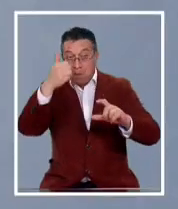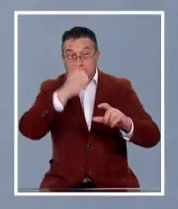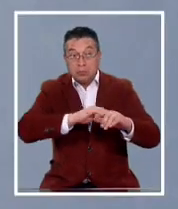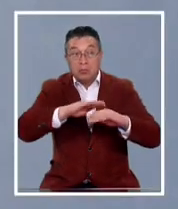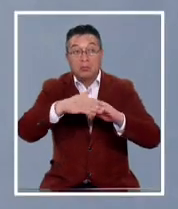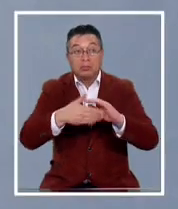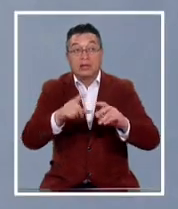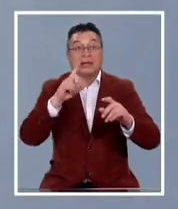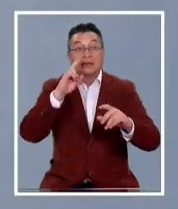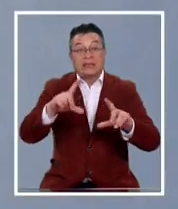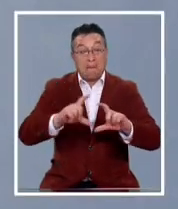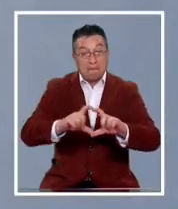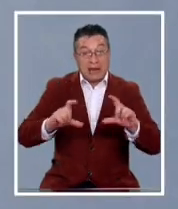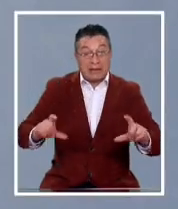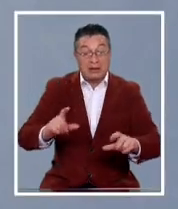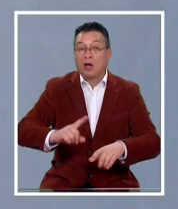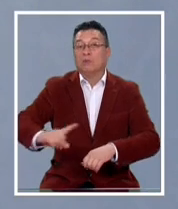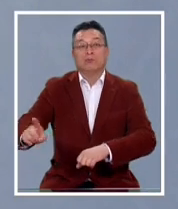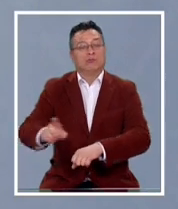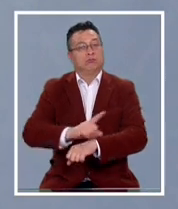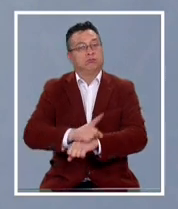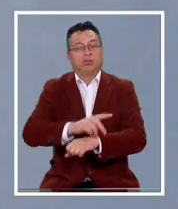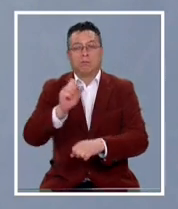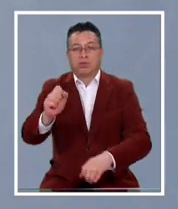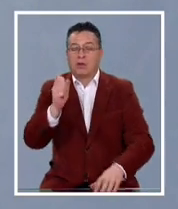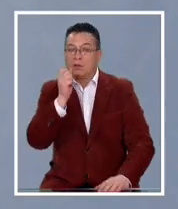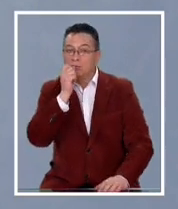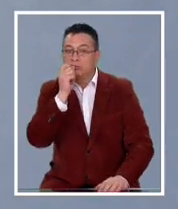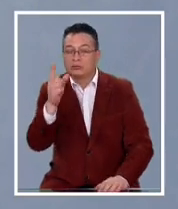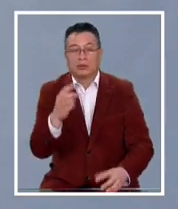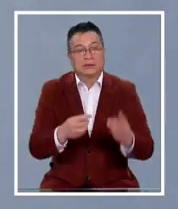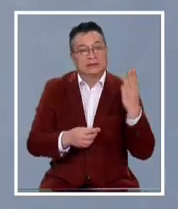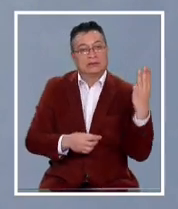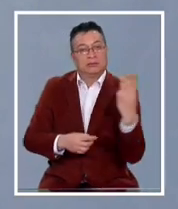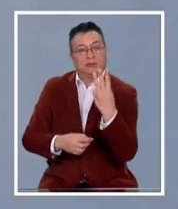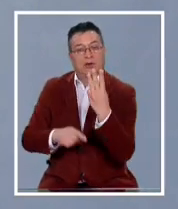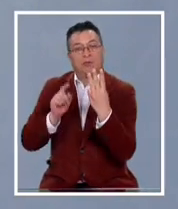un vehículo sin patente, inmediatamente puede denunciar a